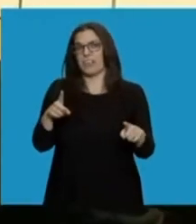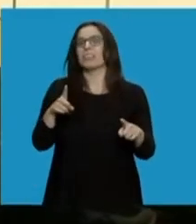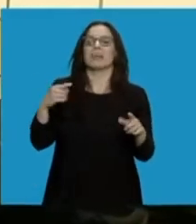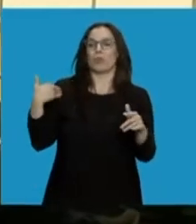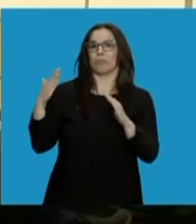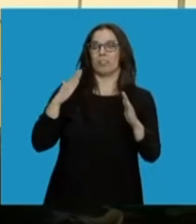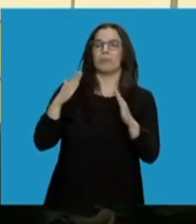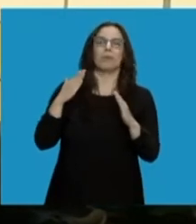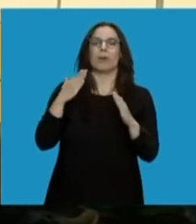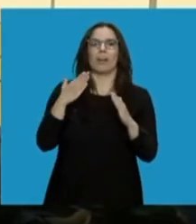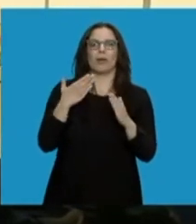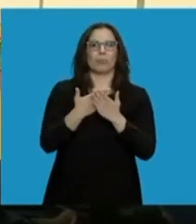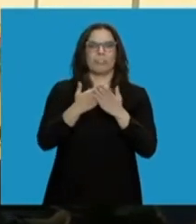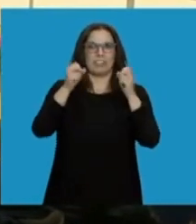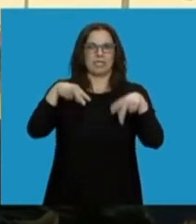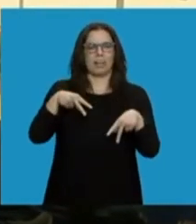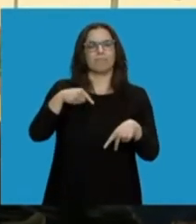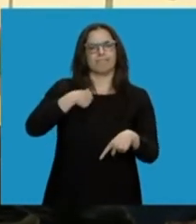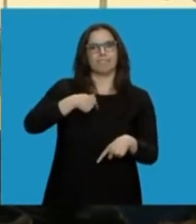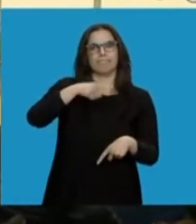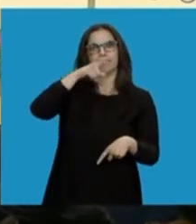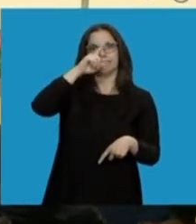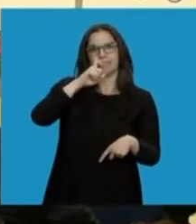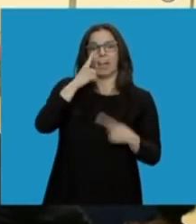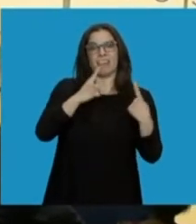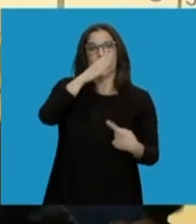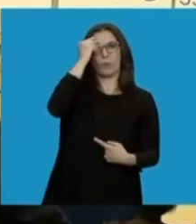últimos tiempos, y aquí en la mente recuerda cuando lo que quiere es